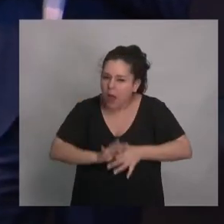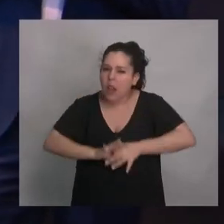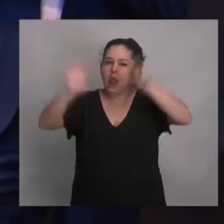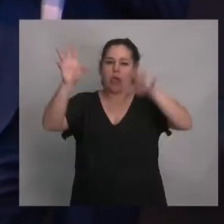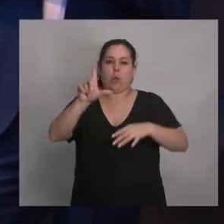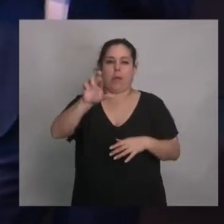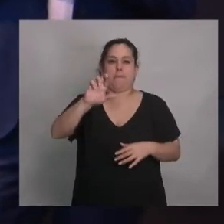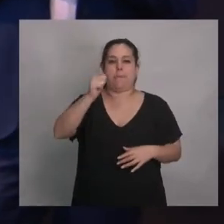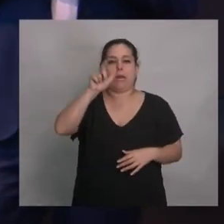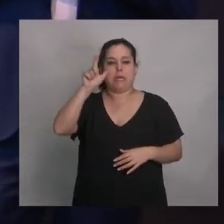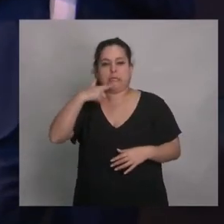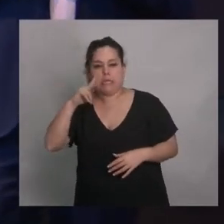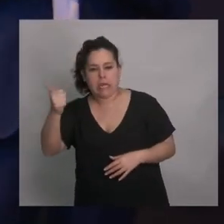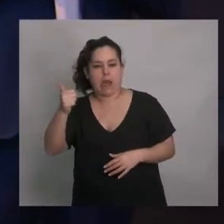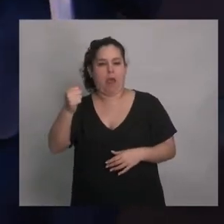palestino